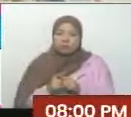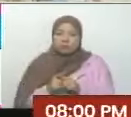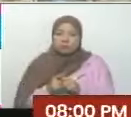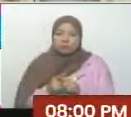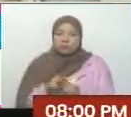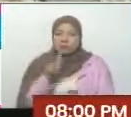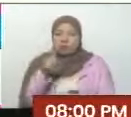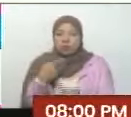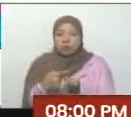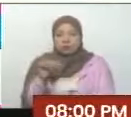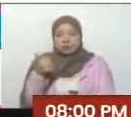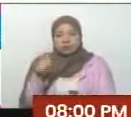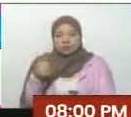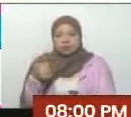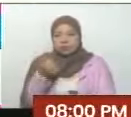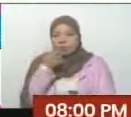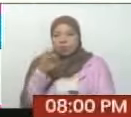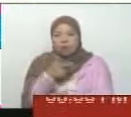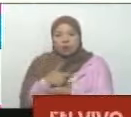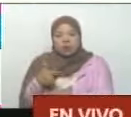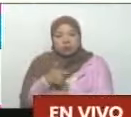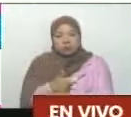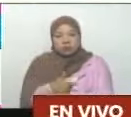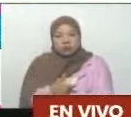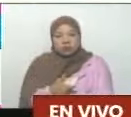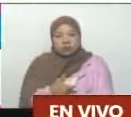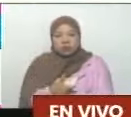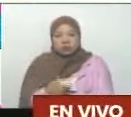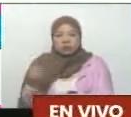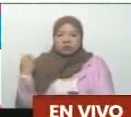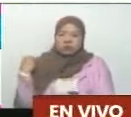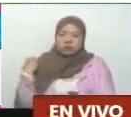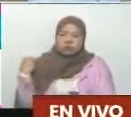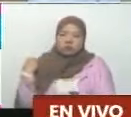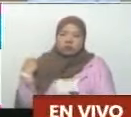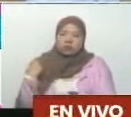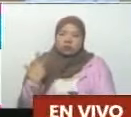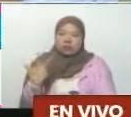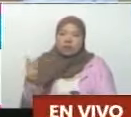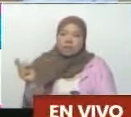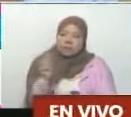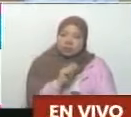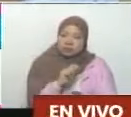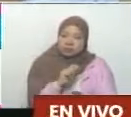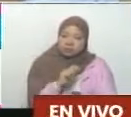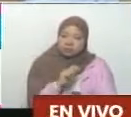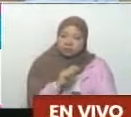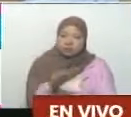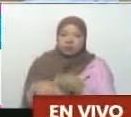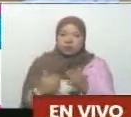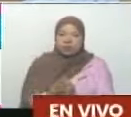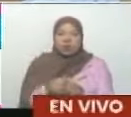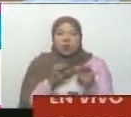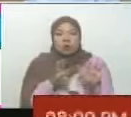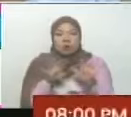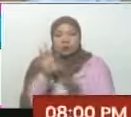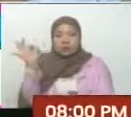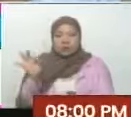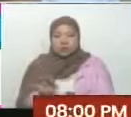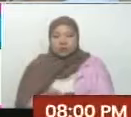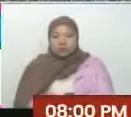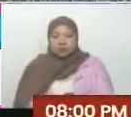el 1x10 del buen gobierno. Y yo dije, les doy 3 meses para que lleguemos al